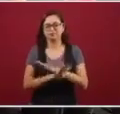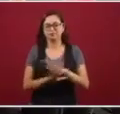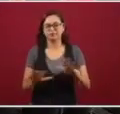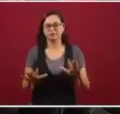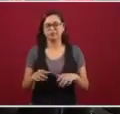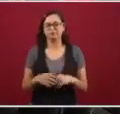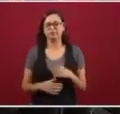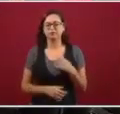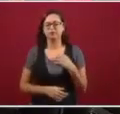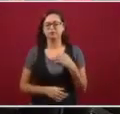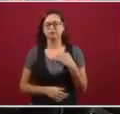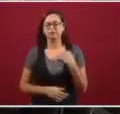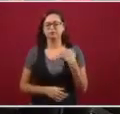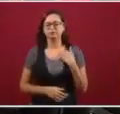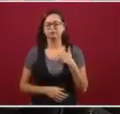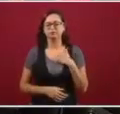bien.